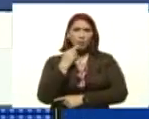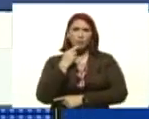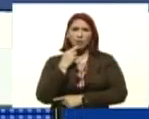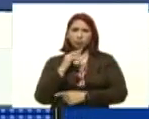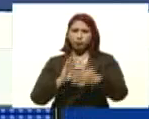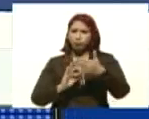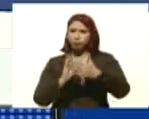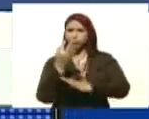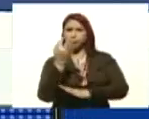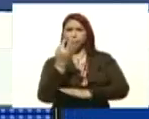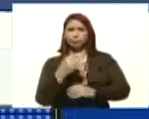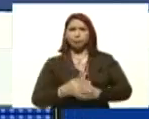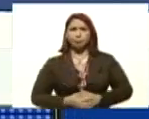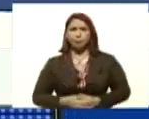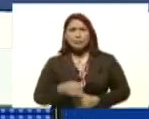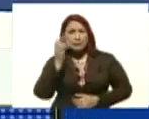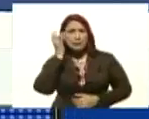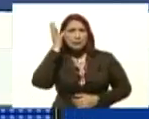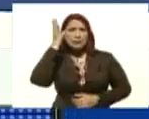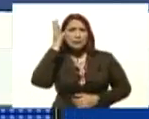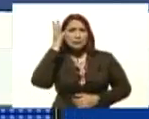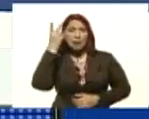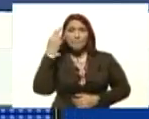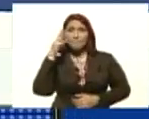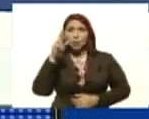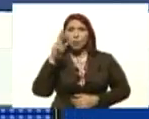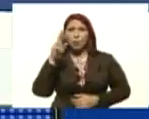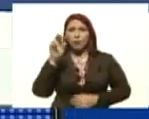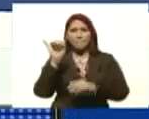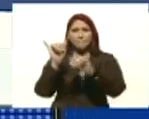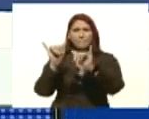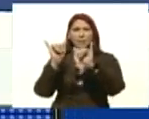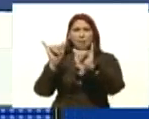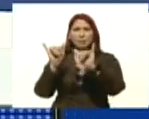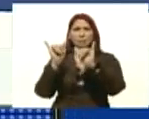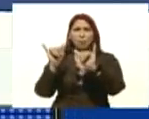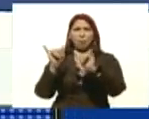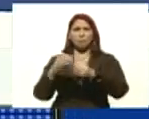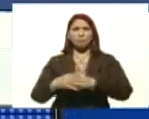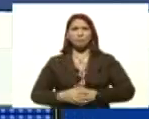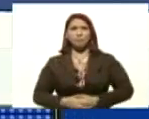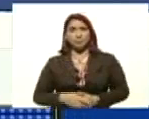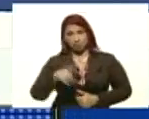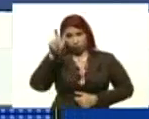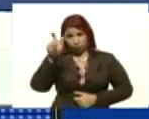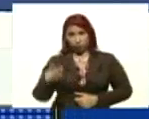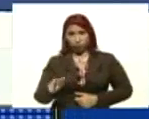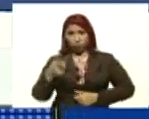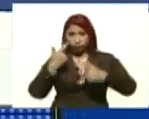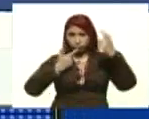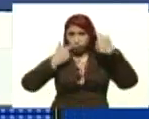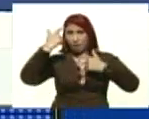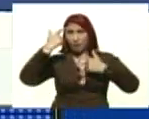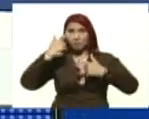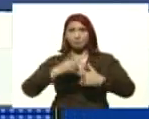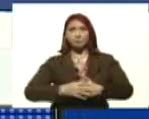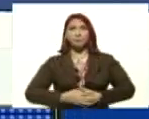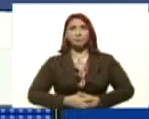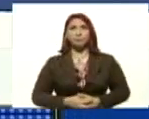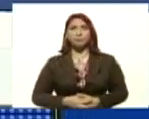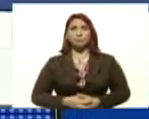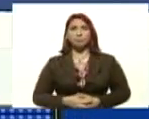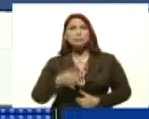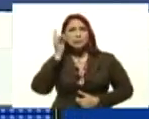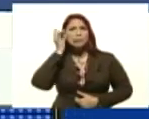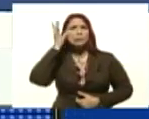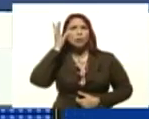fundado, creado por el propio y mismísimo comandante presidente Hugo Chávez, él